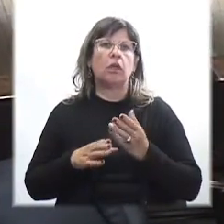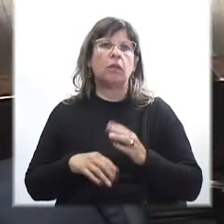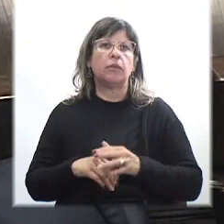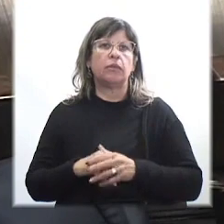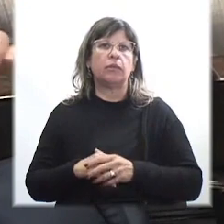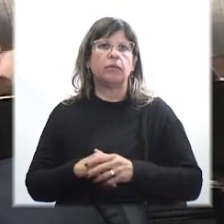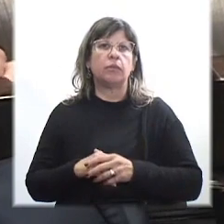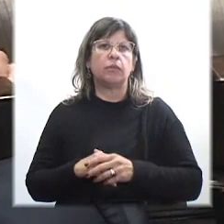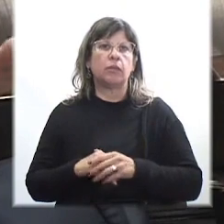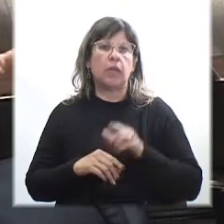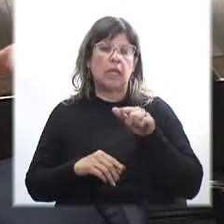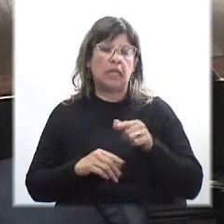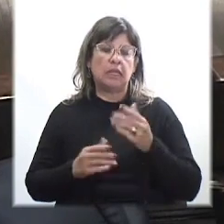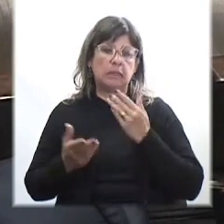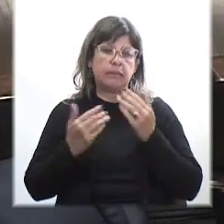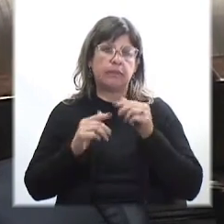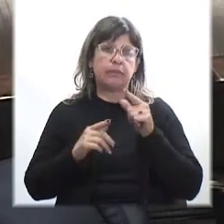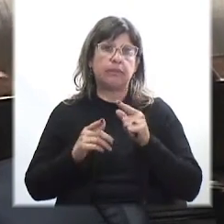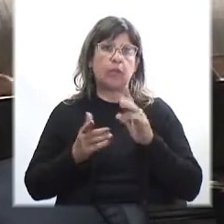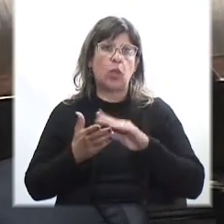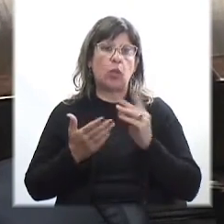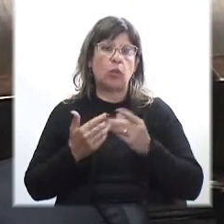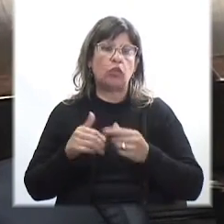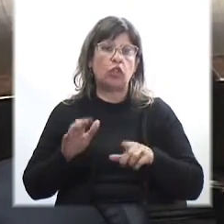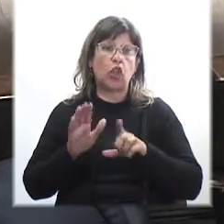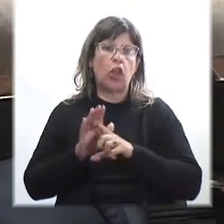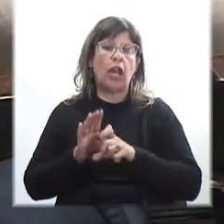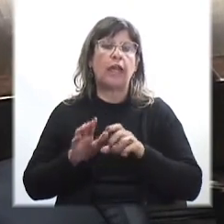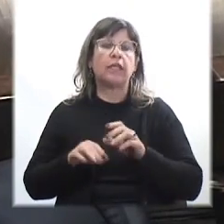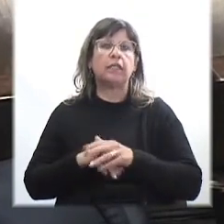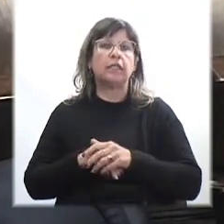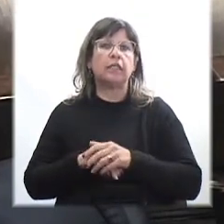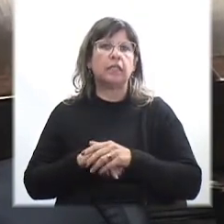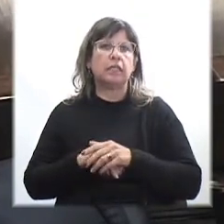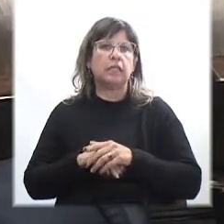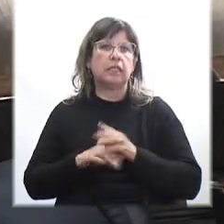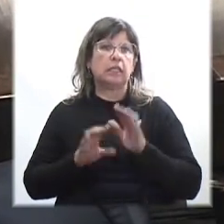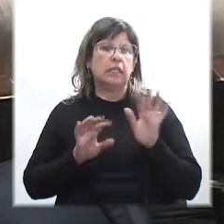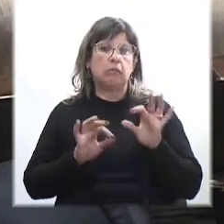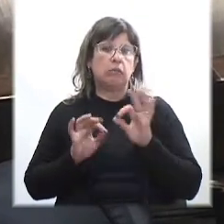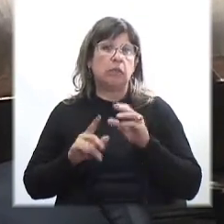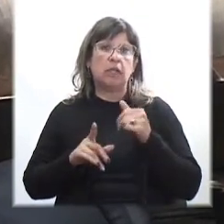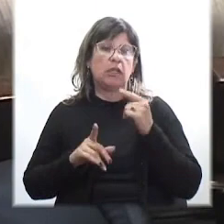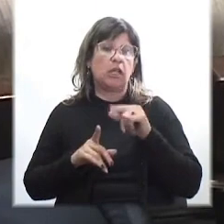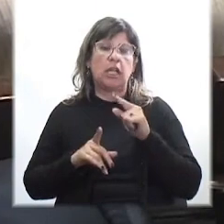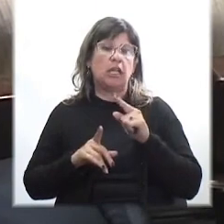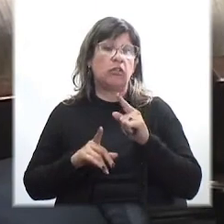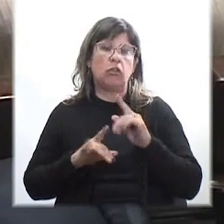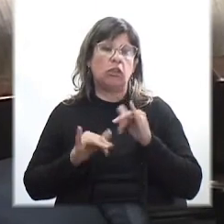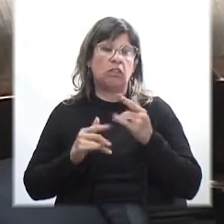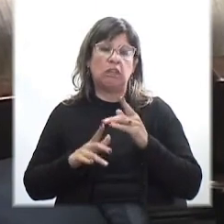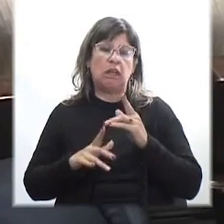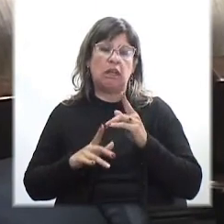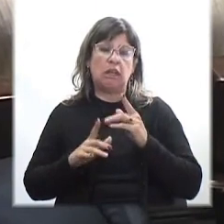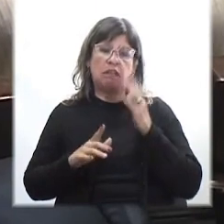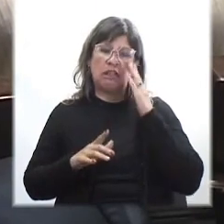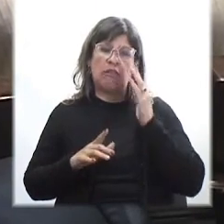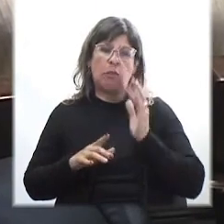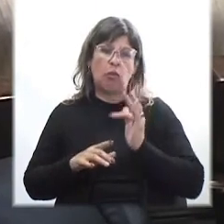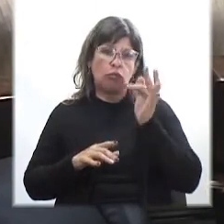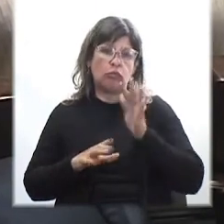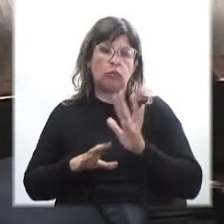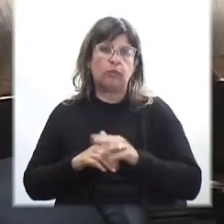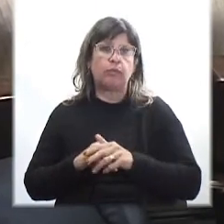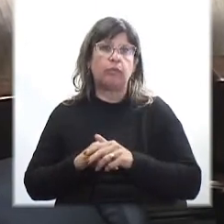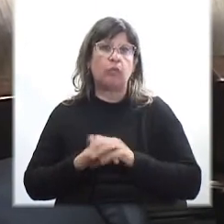básicamente es el tratamiento de un proyecto de ley que es literalmente la crónica de una muerte anunciada. Hoy se